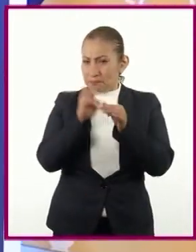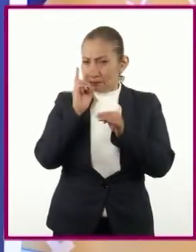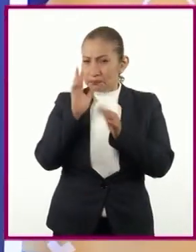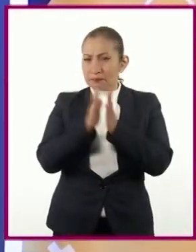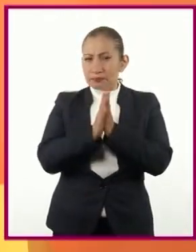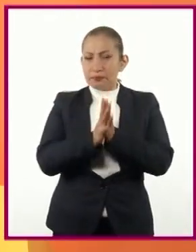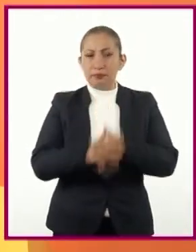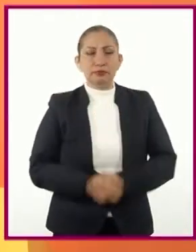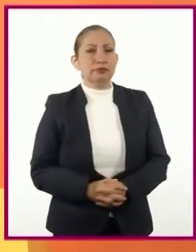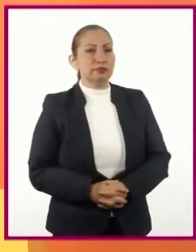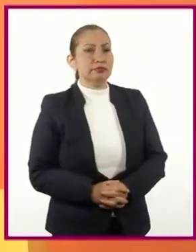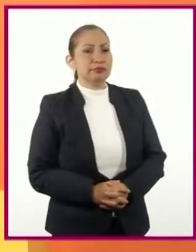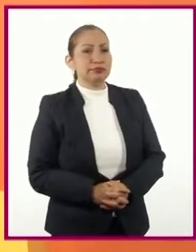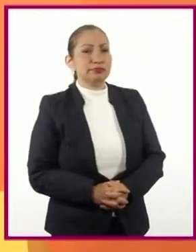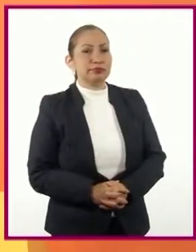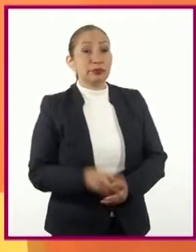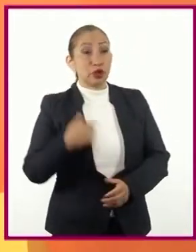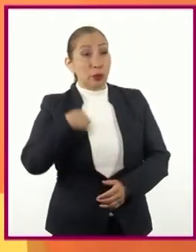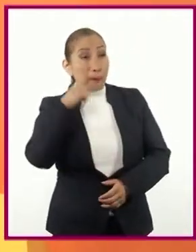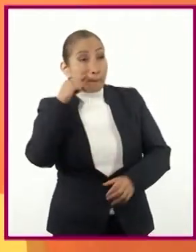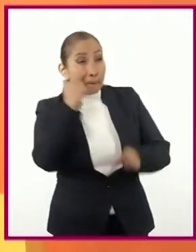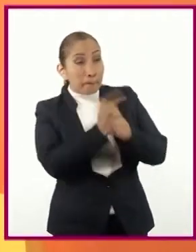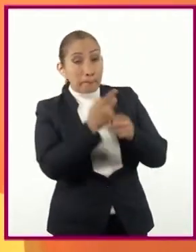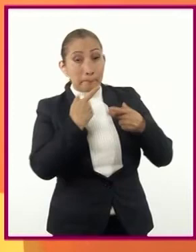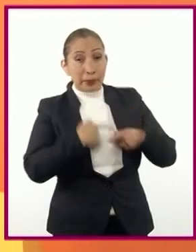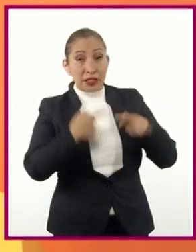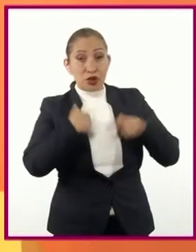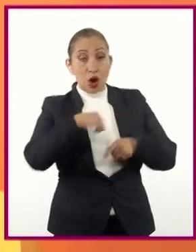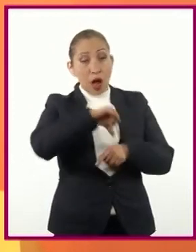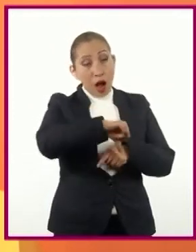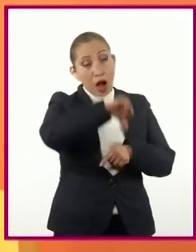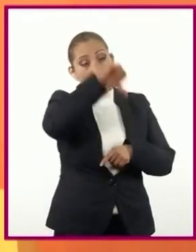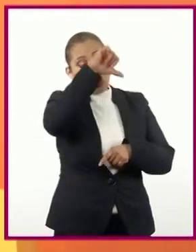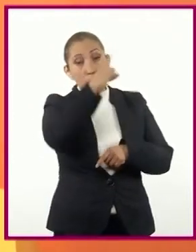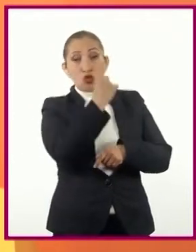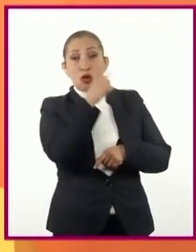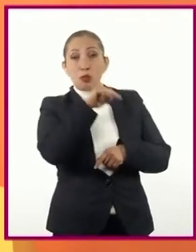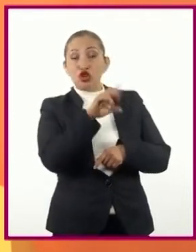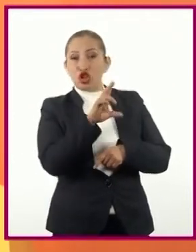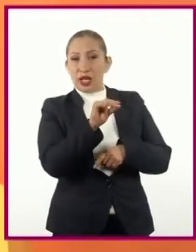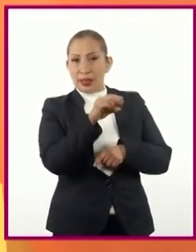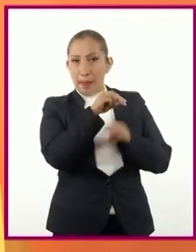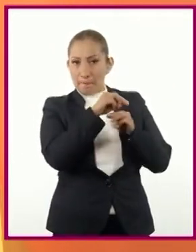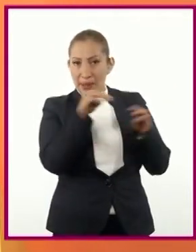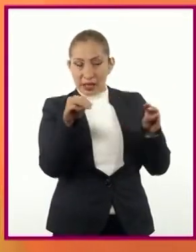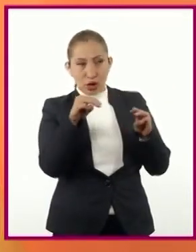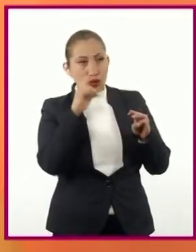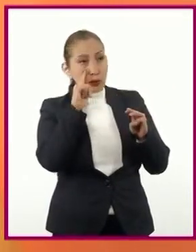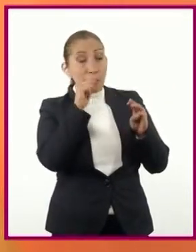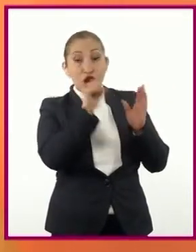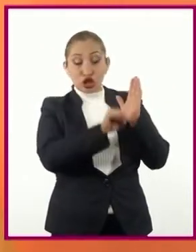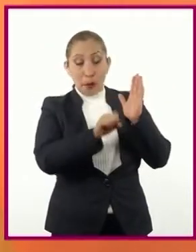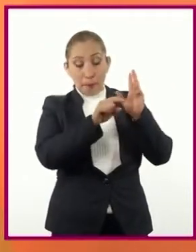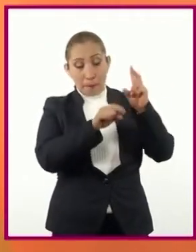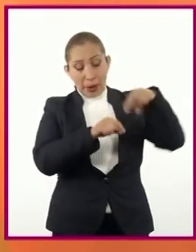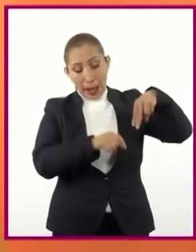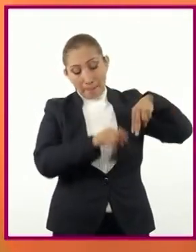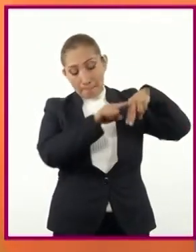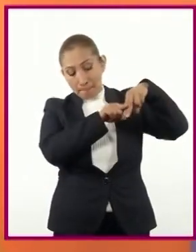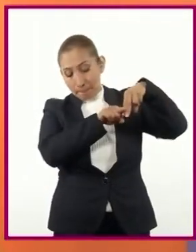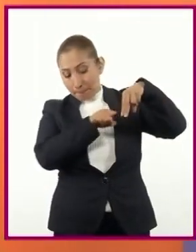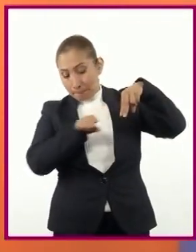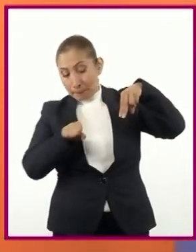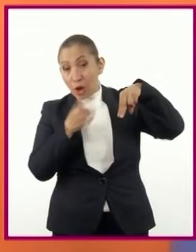por favor. Observé que una persona tiene una altura de 1.80 metros y proyecta una sombra de